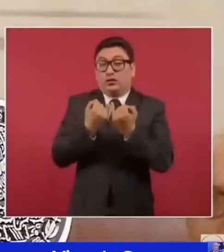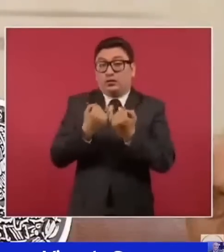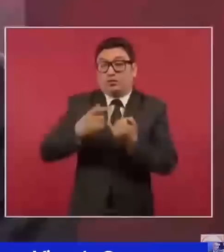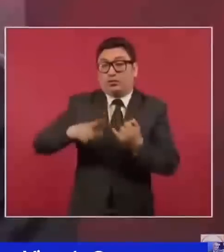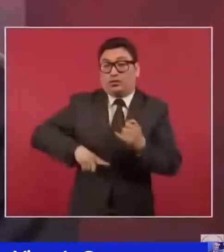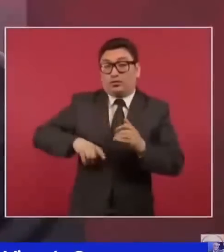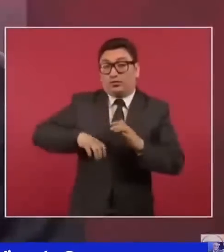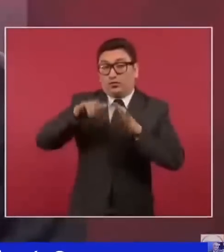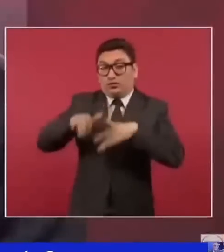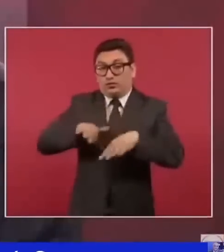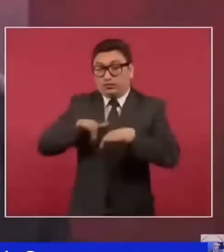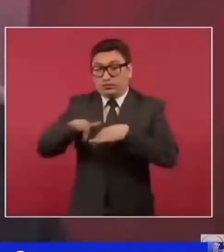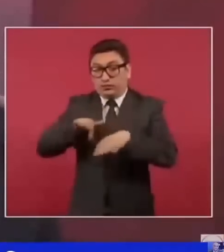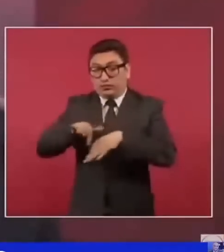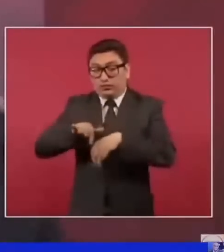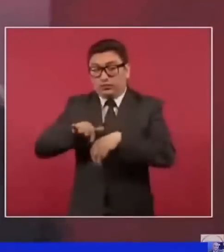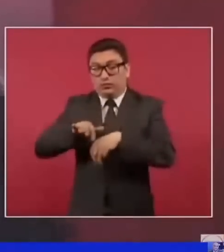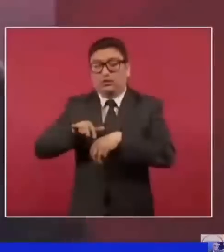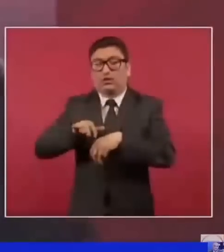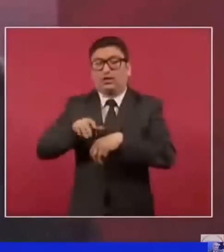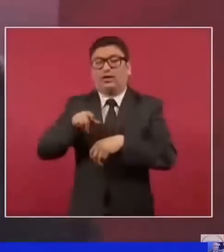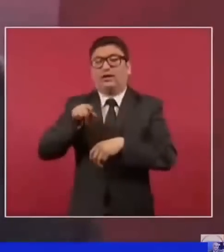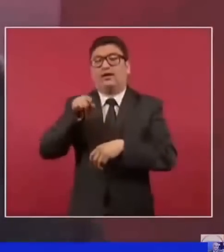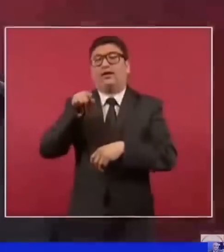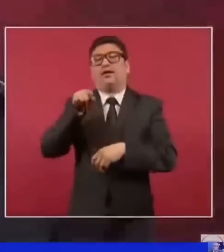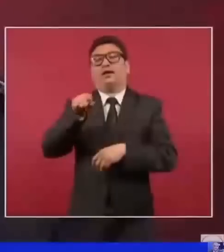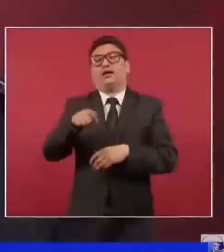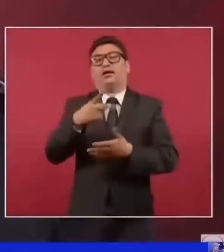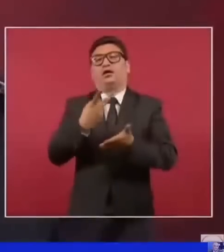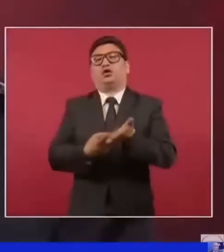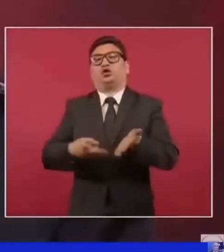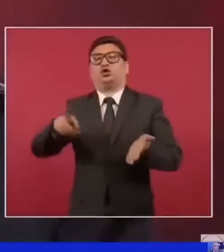público, debe ser doblemente